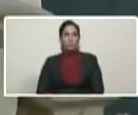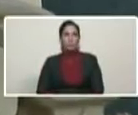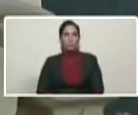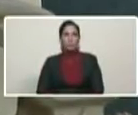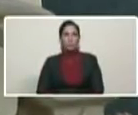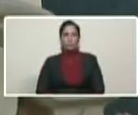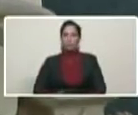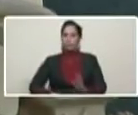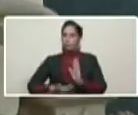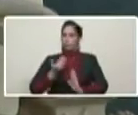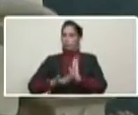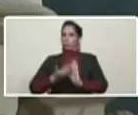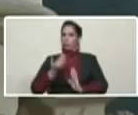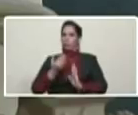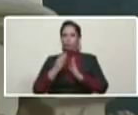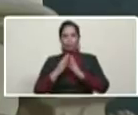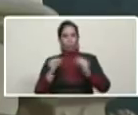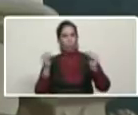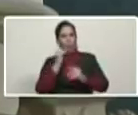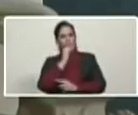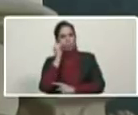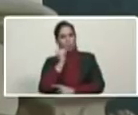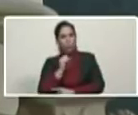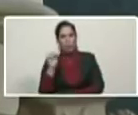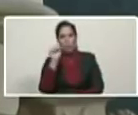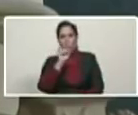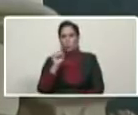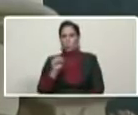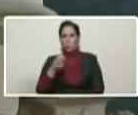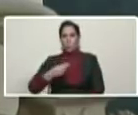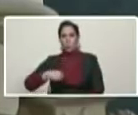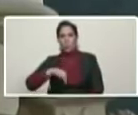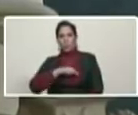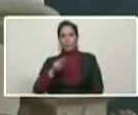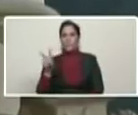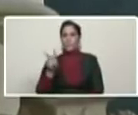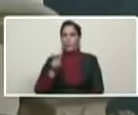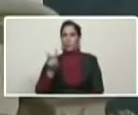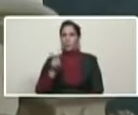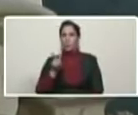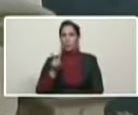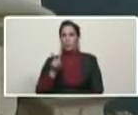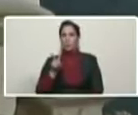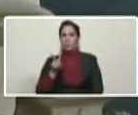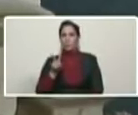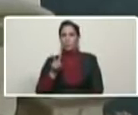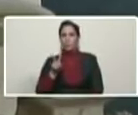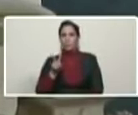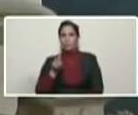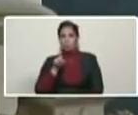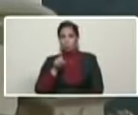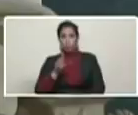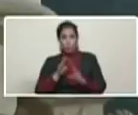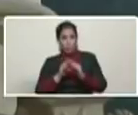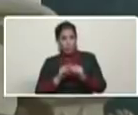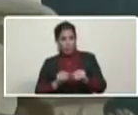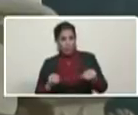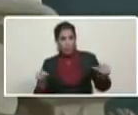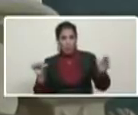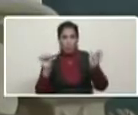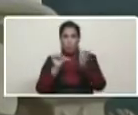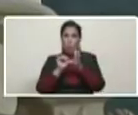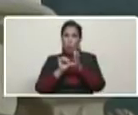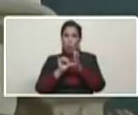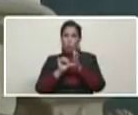fundamental de las zonas del sur de nuestra patria, que fueron las tierras de donde